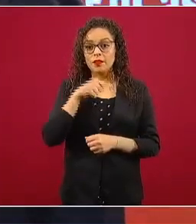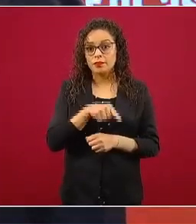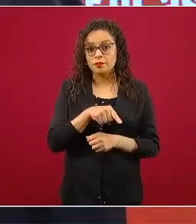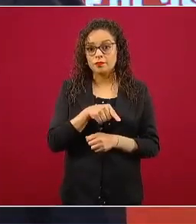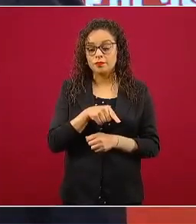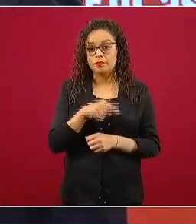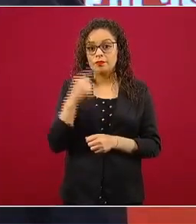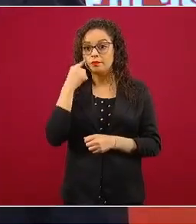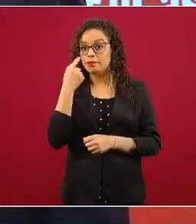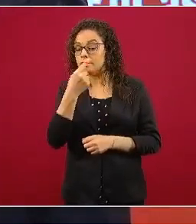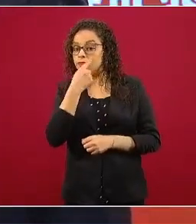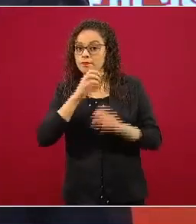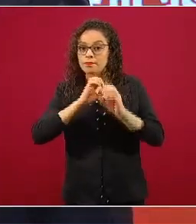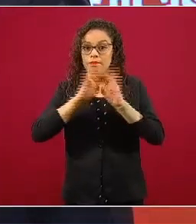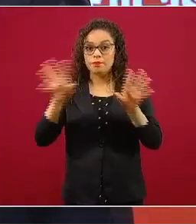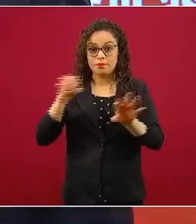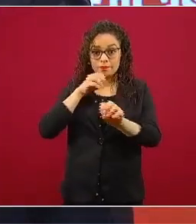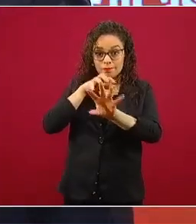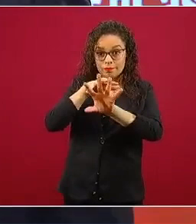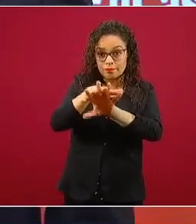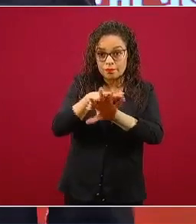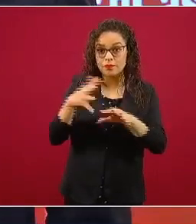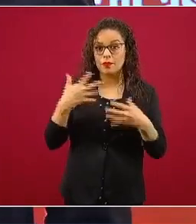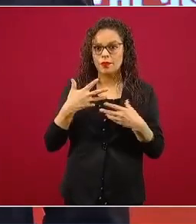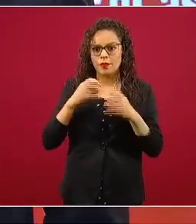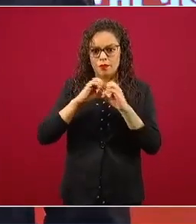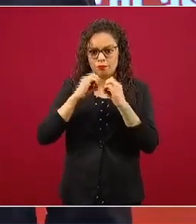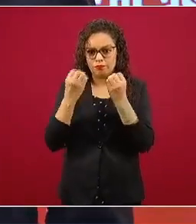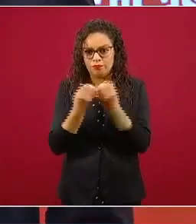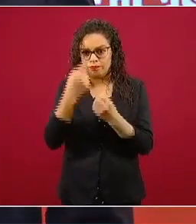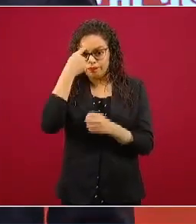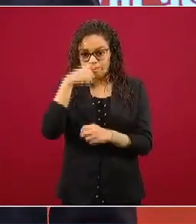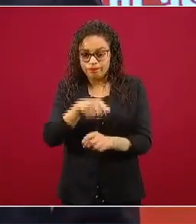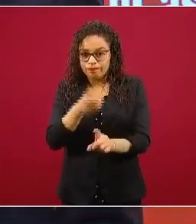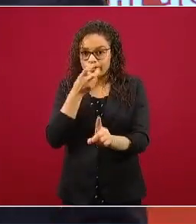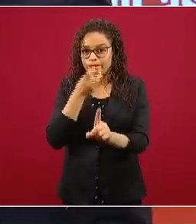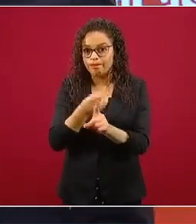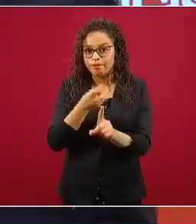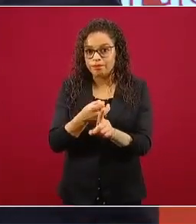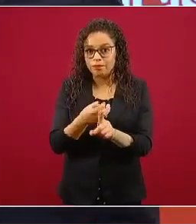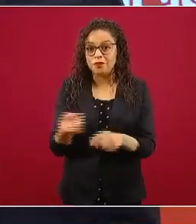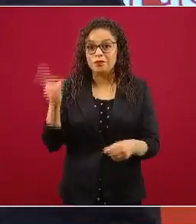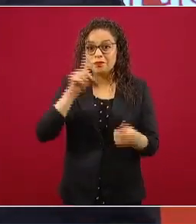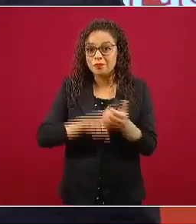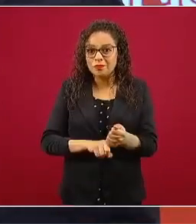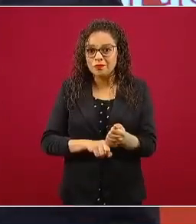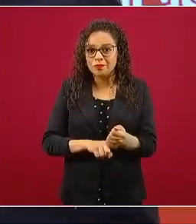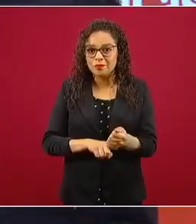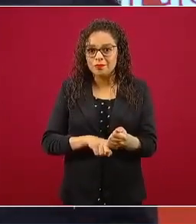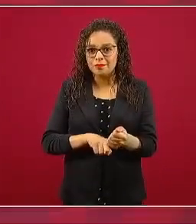ese propósito y fue cuando hubo más corrupción